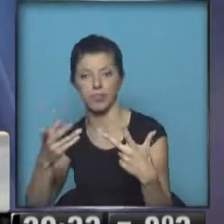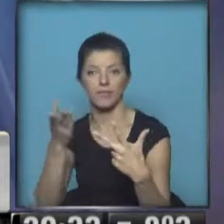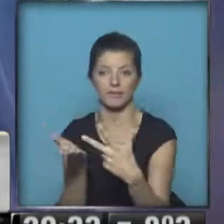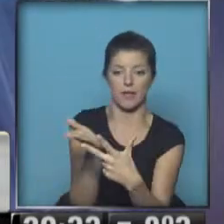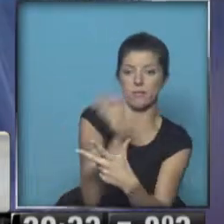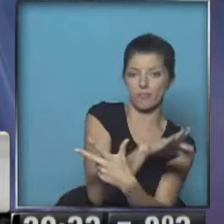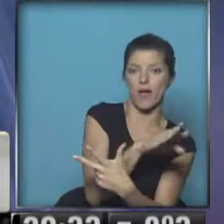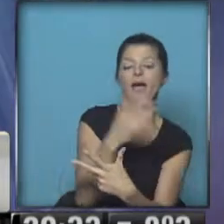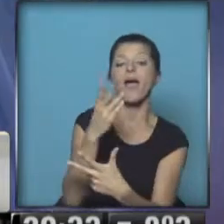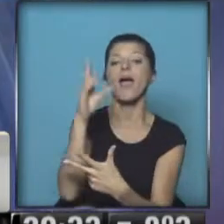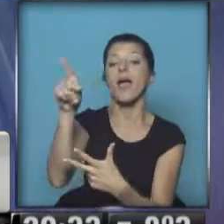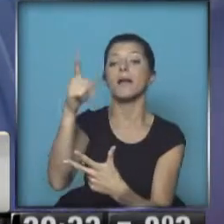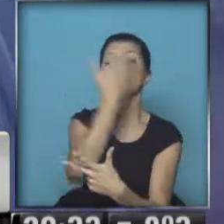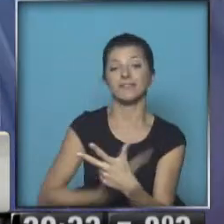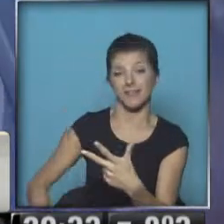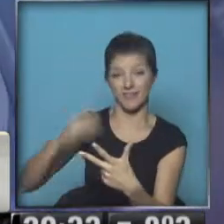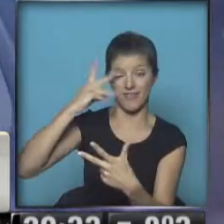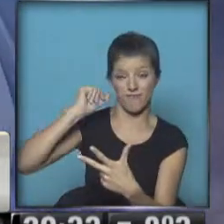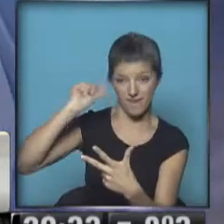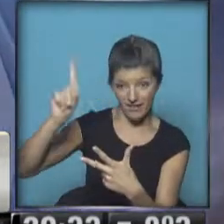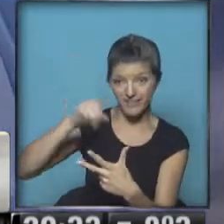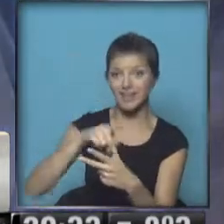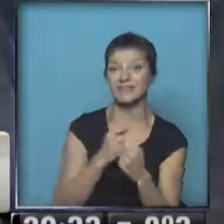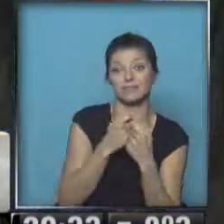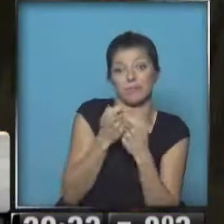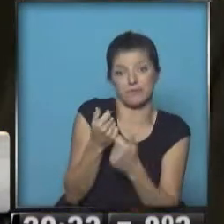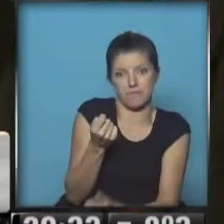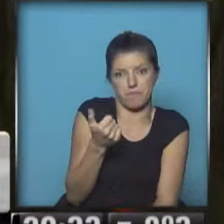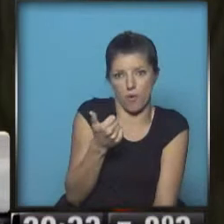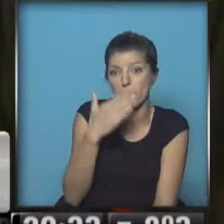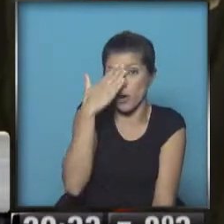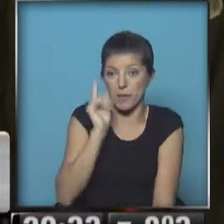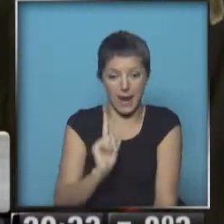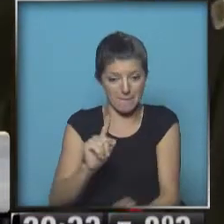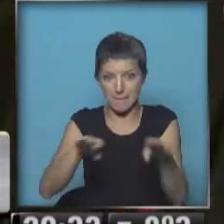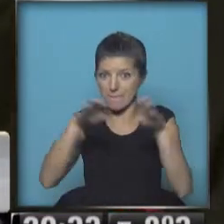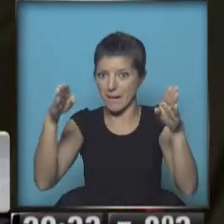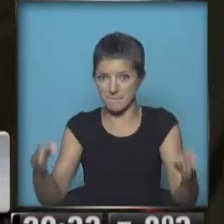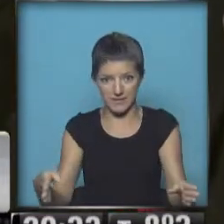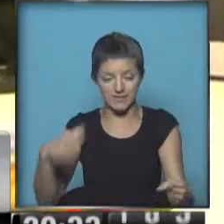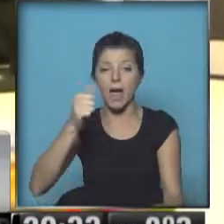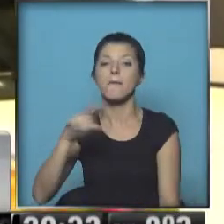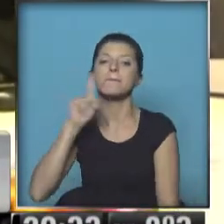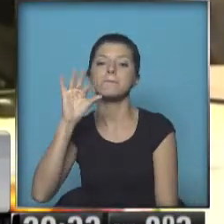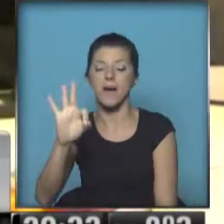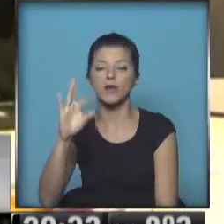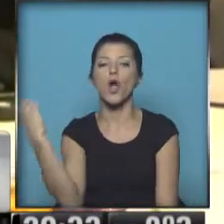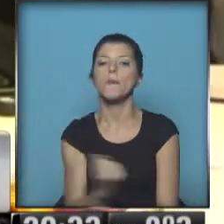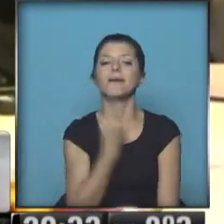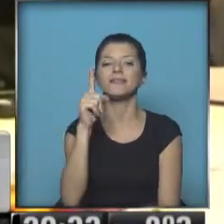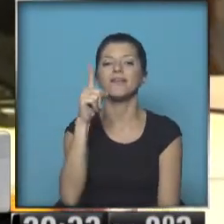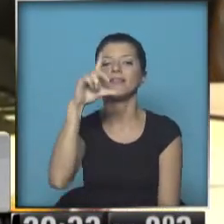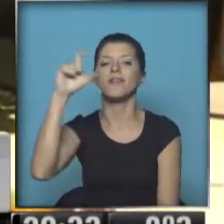François Hollande, el primer ministro francés, que lo apoyaba un poquito. Pero después, en la misma mesa, Mario Draghi, presidente del Banco